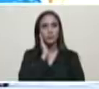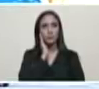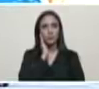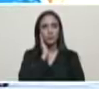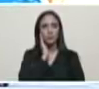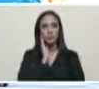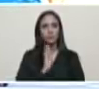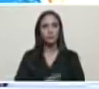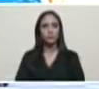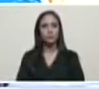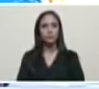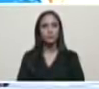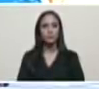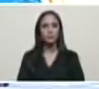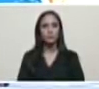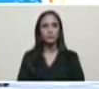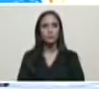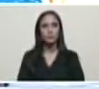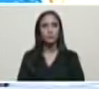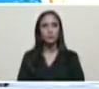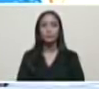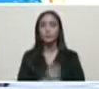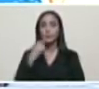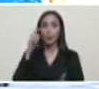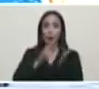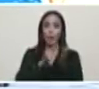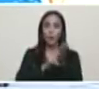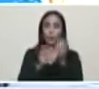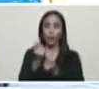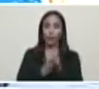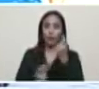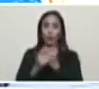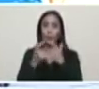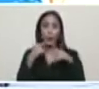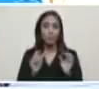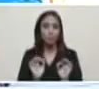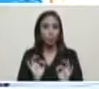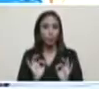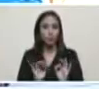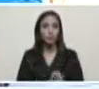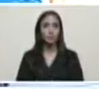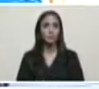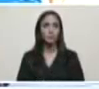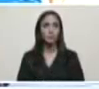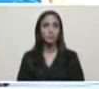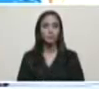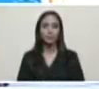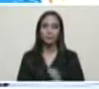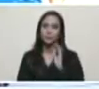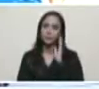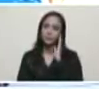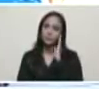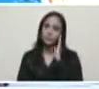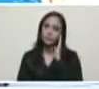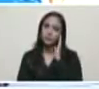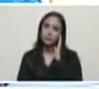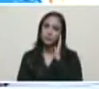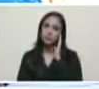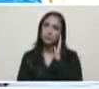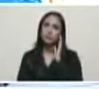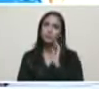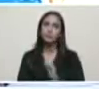materiales y la necesidad de aprobar recursos para financiar se seete de manera respetuosa la propuesta de solicitud de